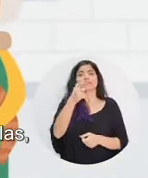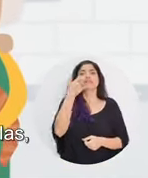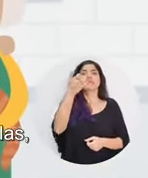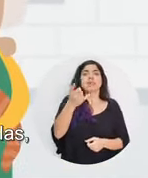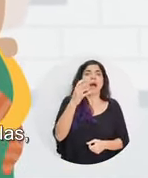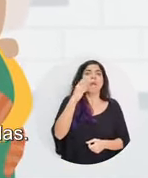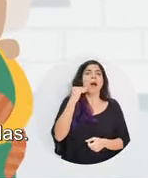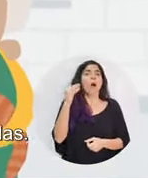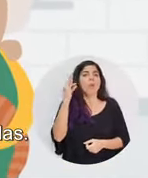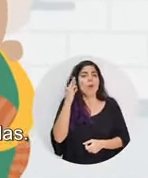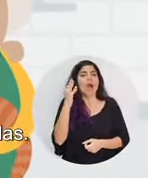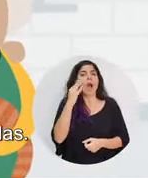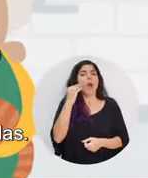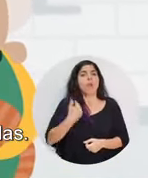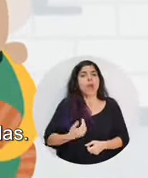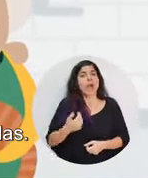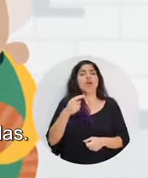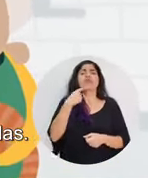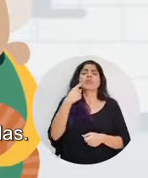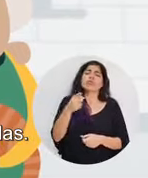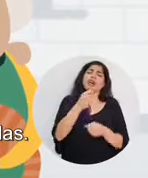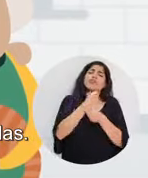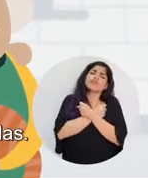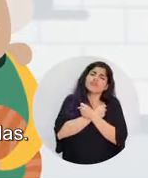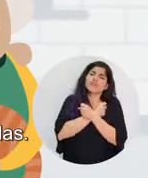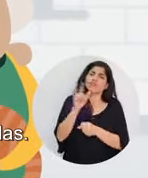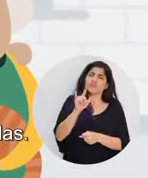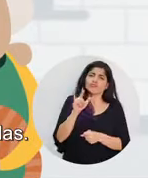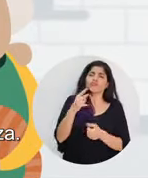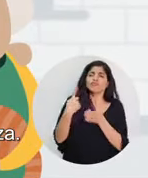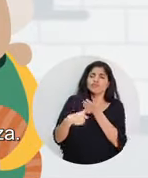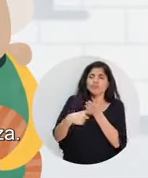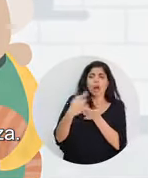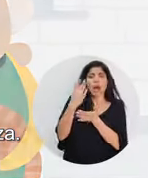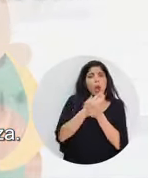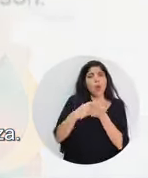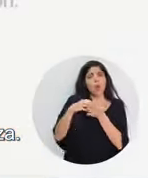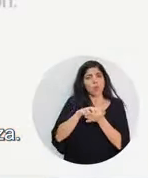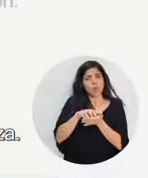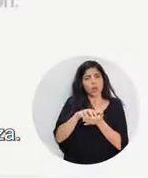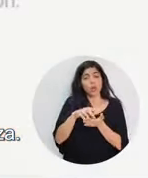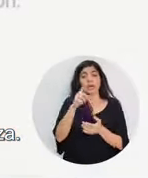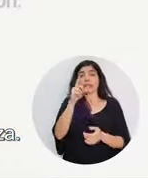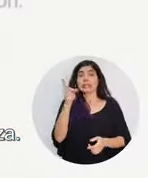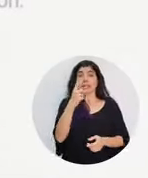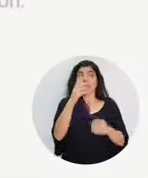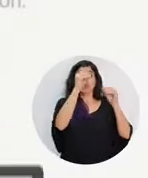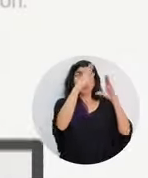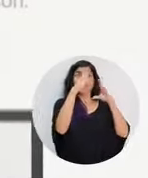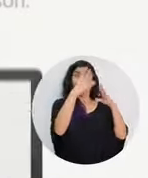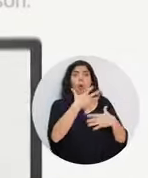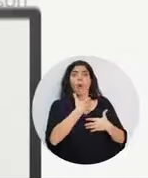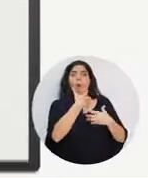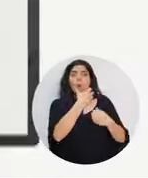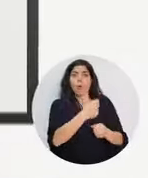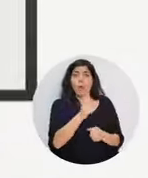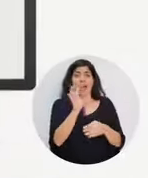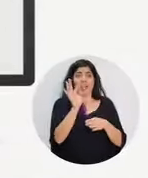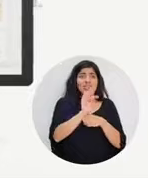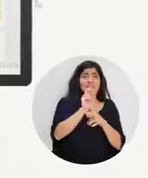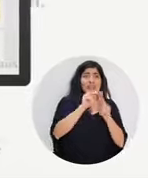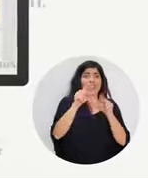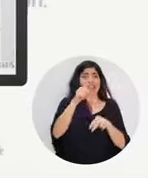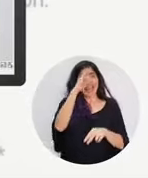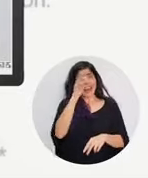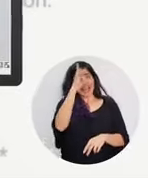abuelos o abuelas. Dígales que les aman y conversen sus dudas. Busque siempre información de confianza. No crea todo lo que ve en